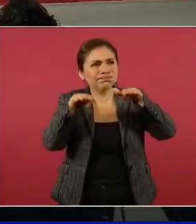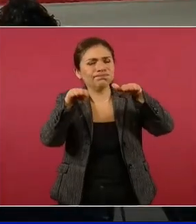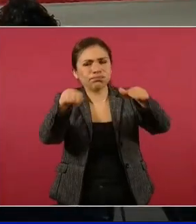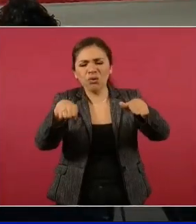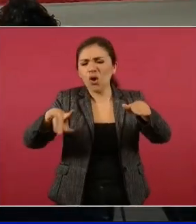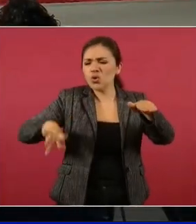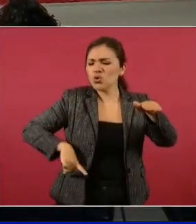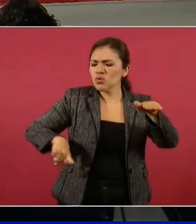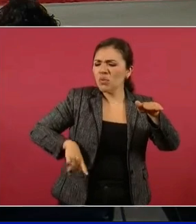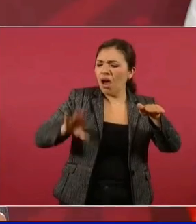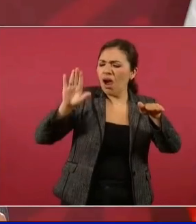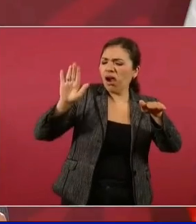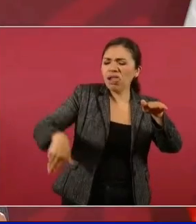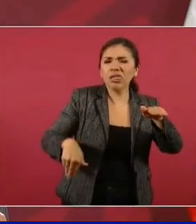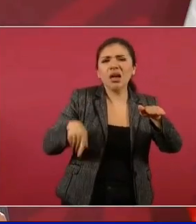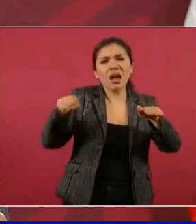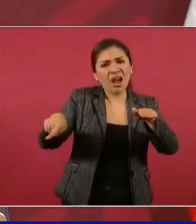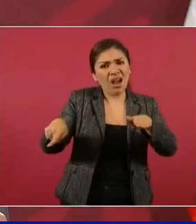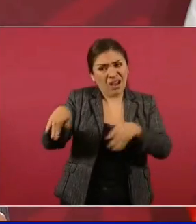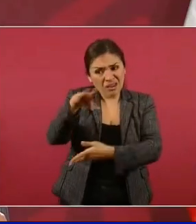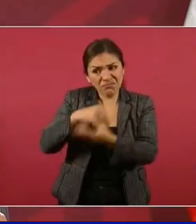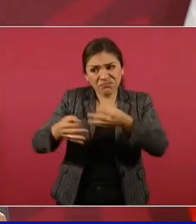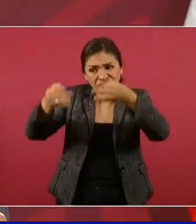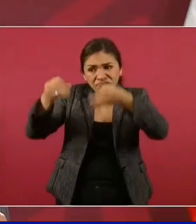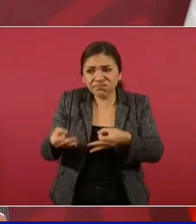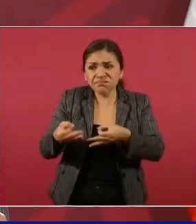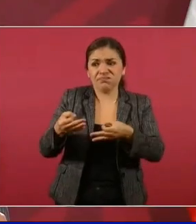gobierno sin sustancia,